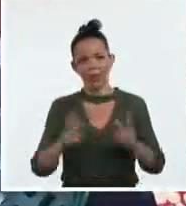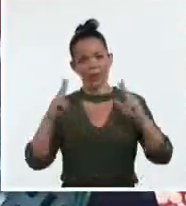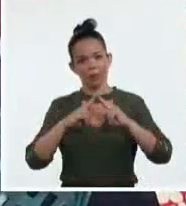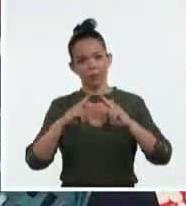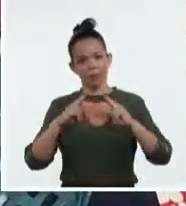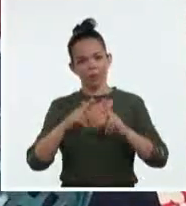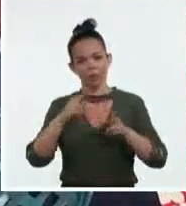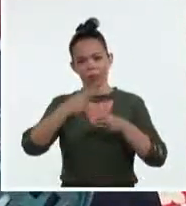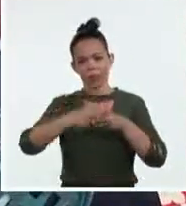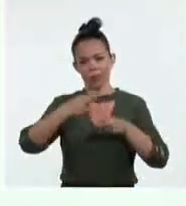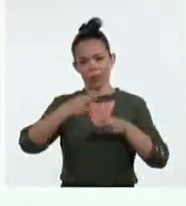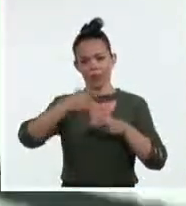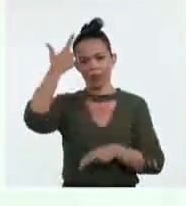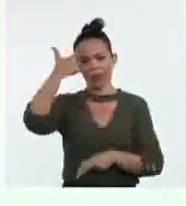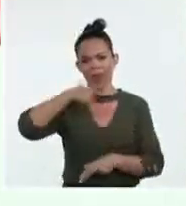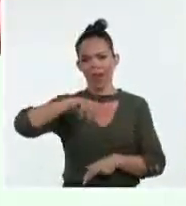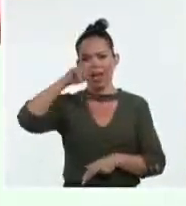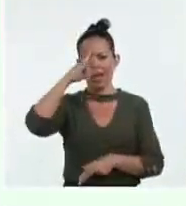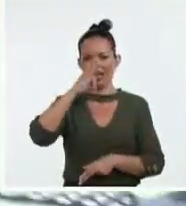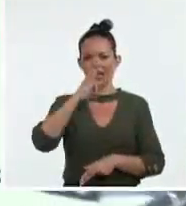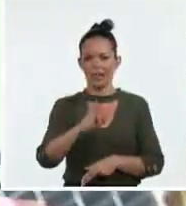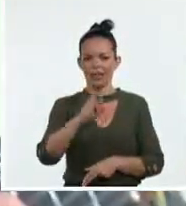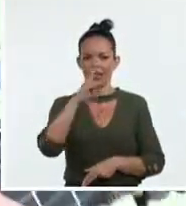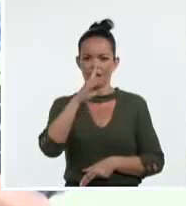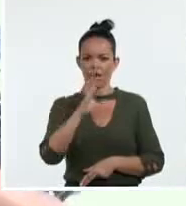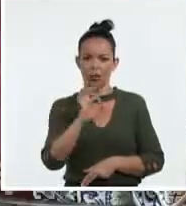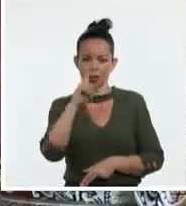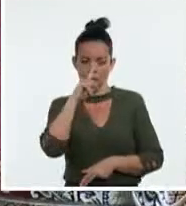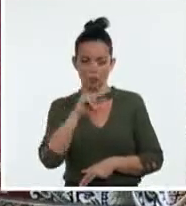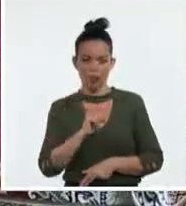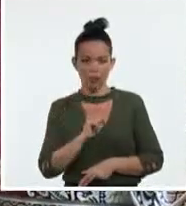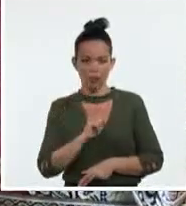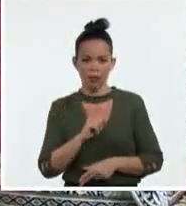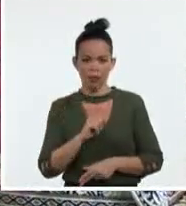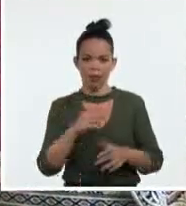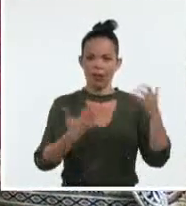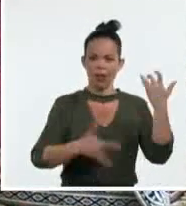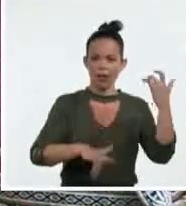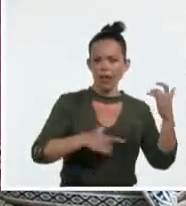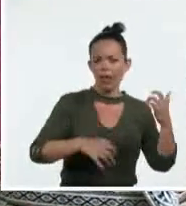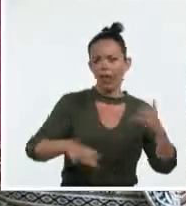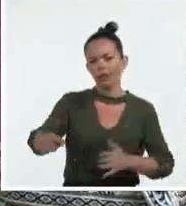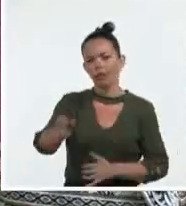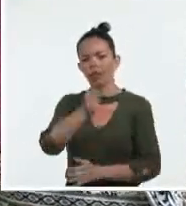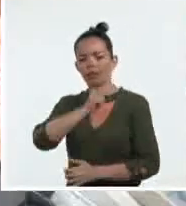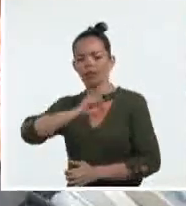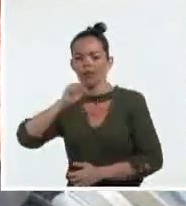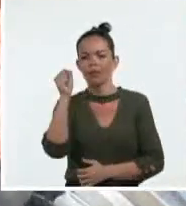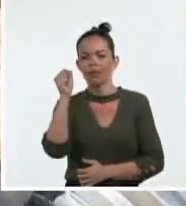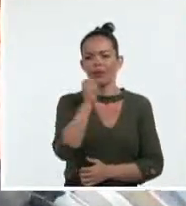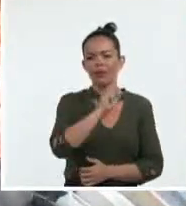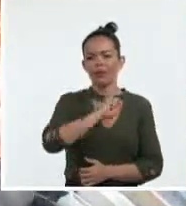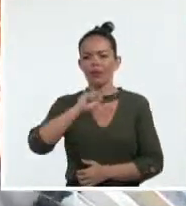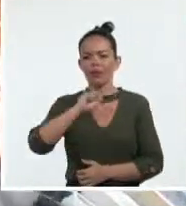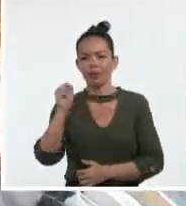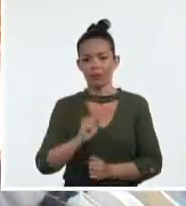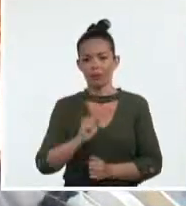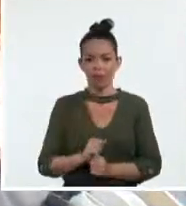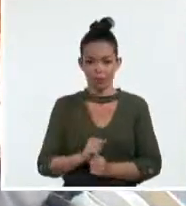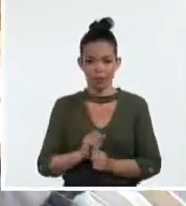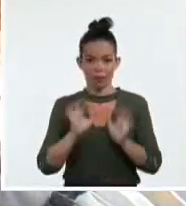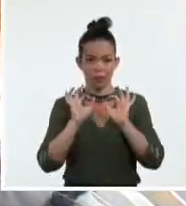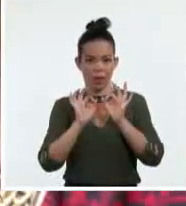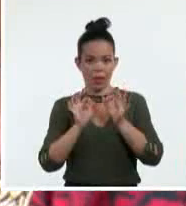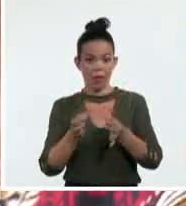se acoplaron sus voces, guitarra y percusión menor, se unieron en la vida y la música para rescatar el repertorio de